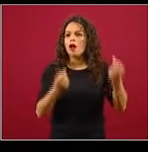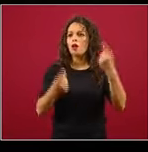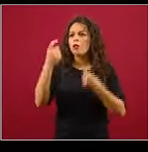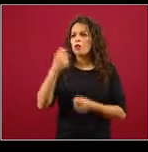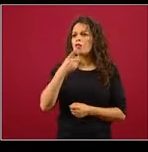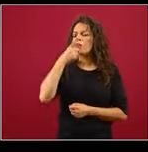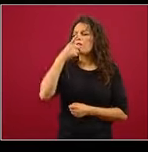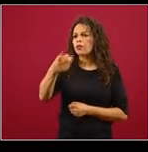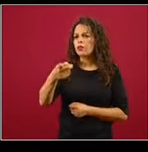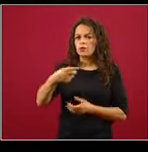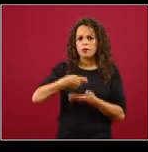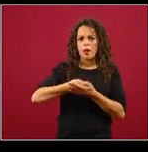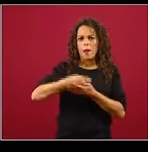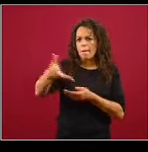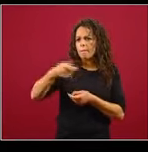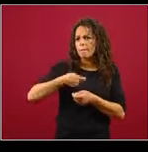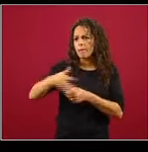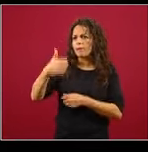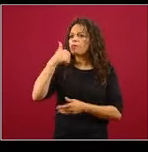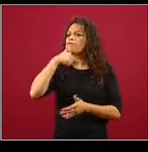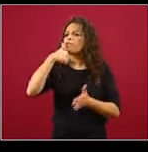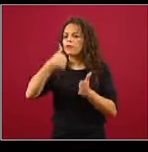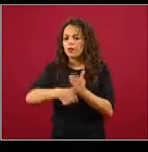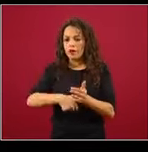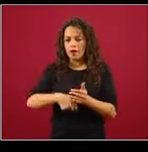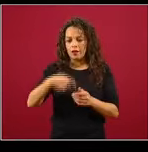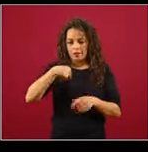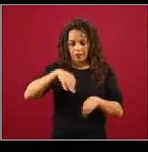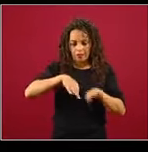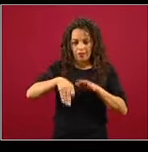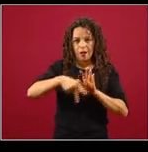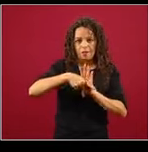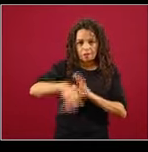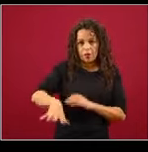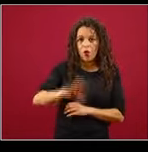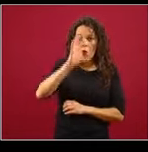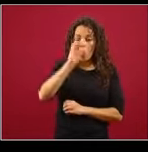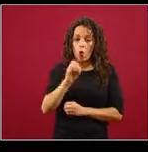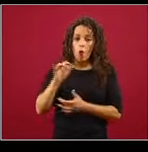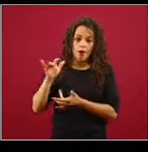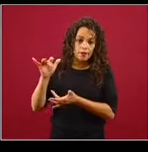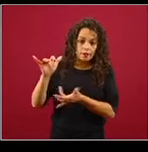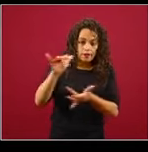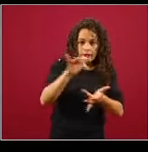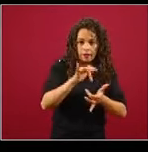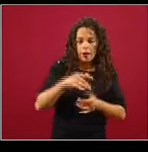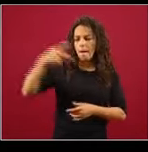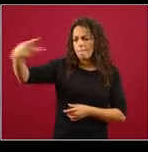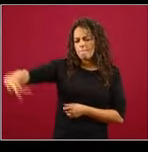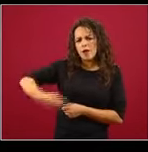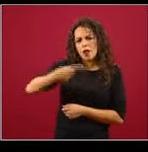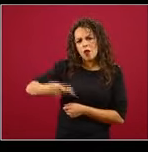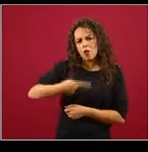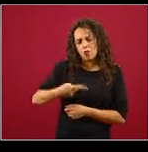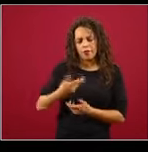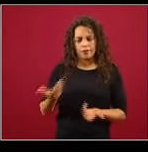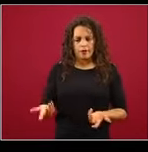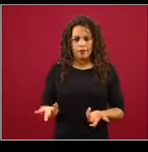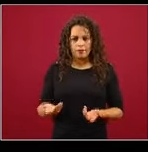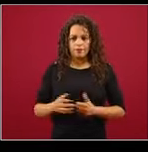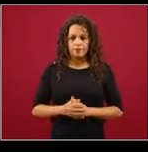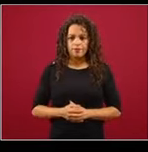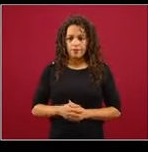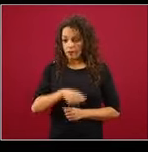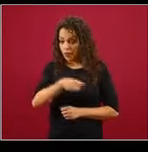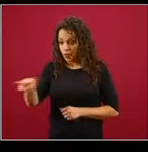enviaron cartas a la redacción y a las redes sociales del periódico, preguntándonos, porque son